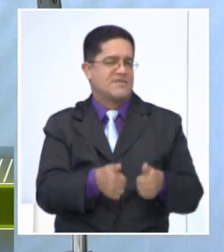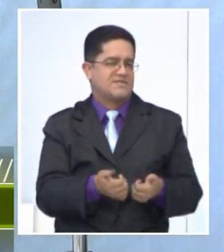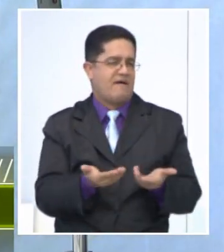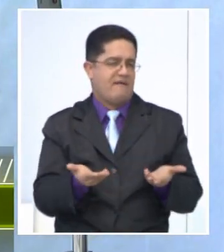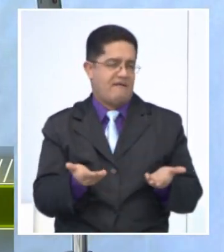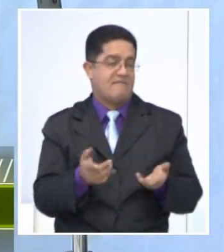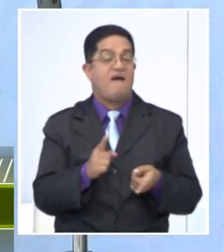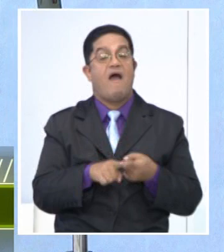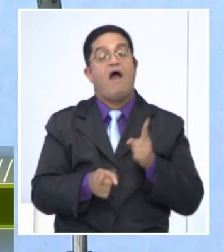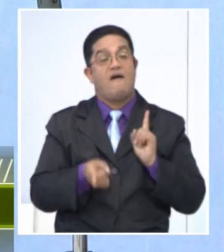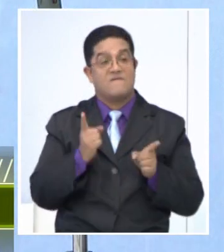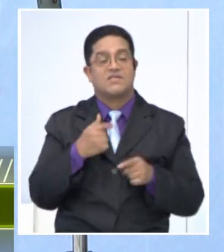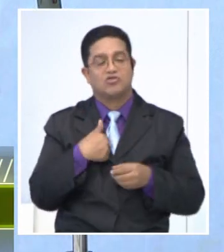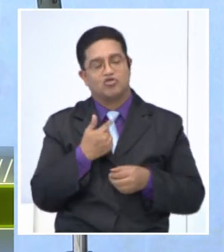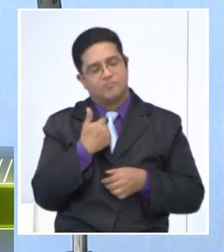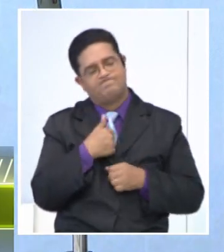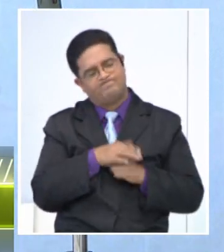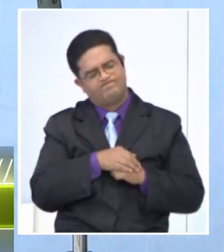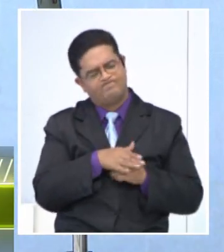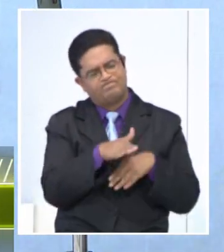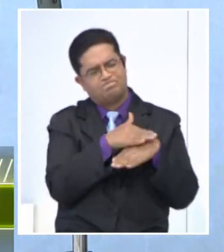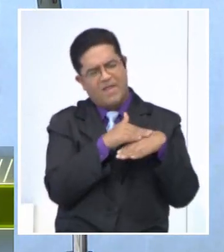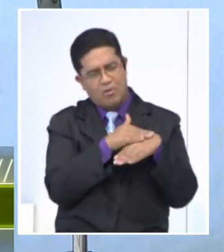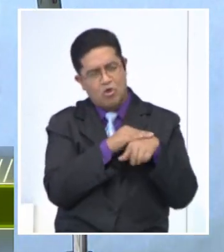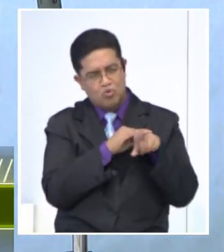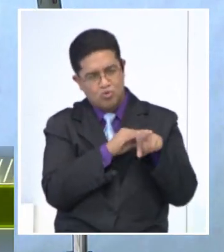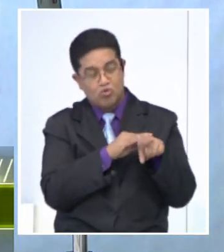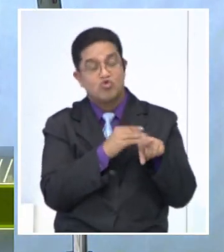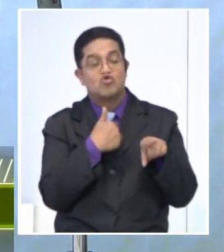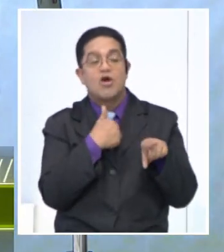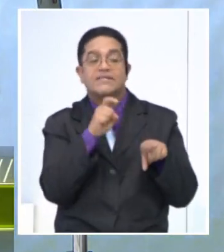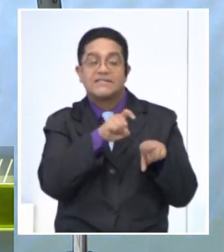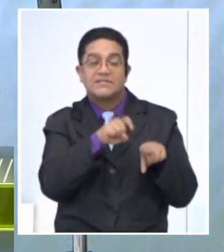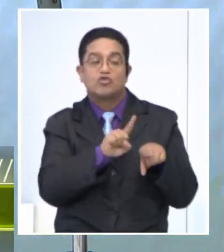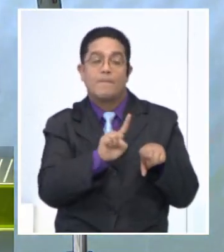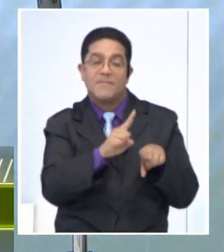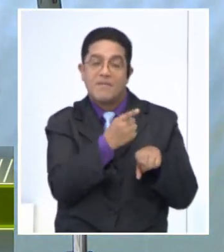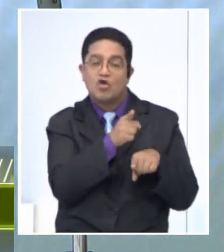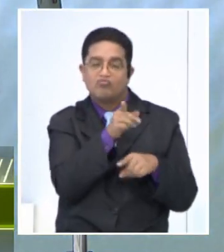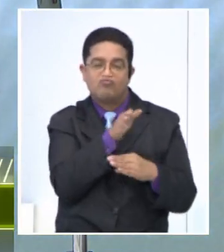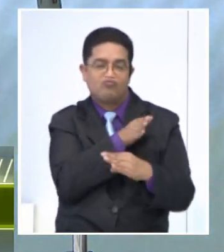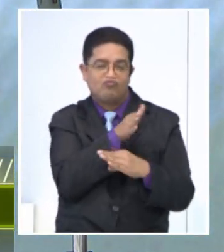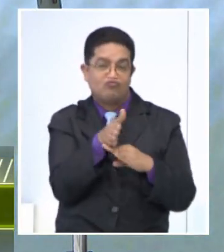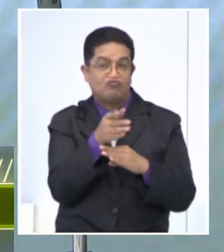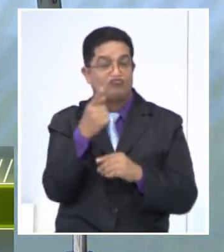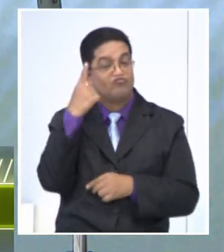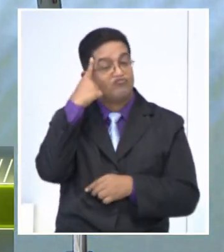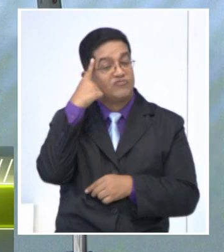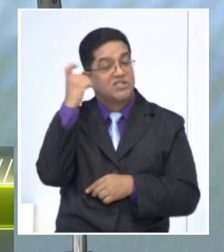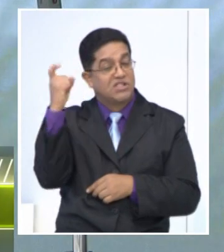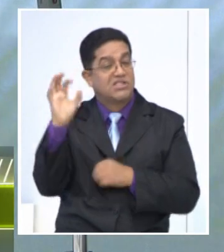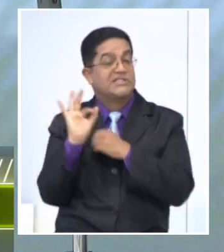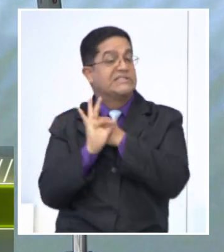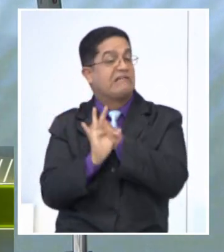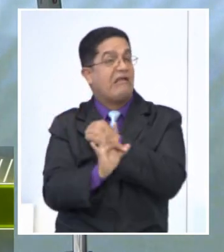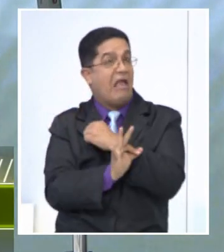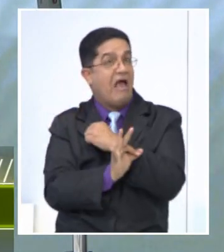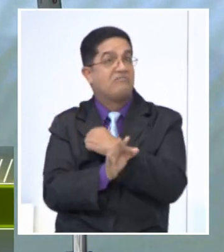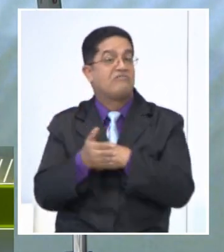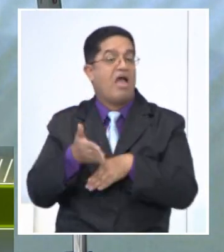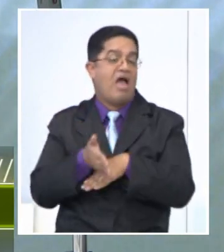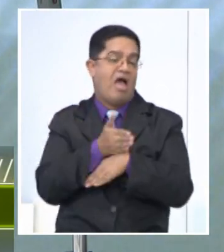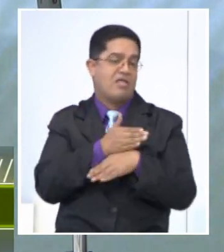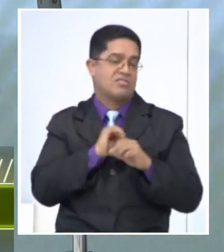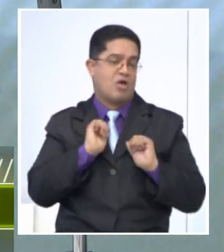muchas veces yo lo hago. Le digo, discúlpame, cielo, pero yo necesito que te hagas una evaluación con un psiquiatra, con un psicólogo, antes de comenzar